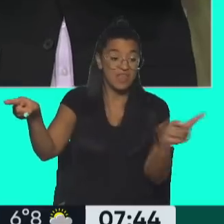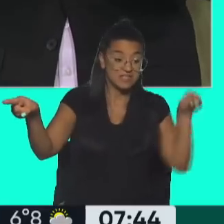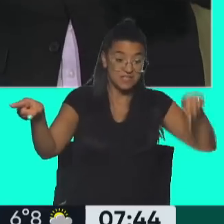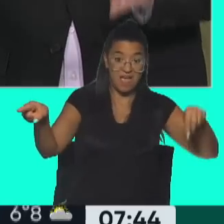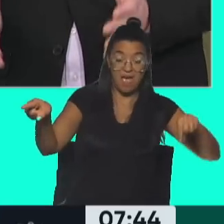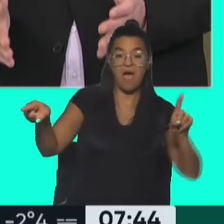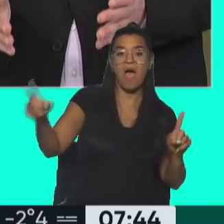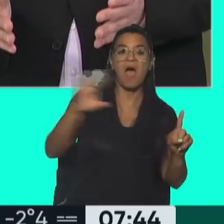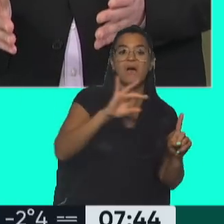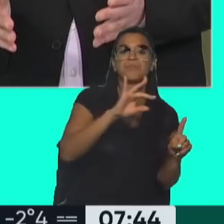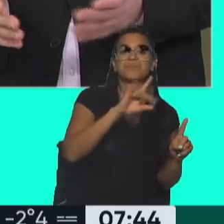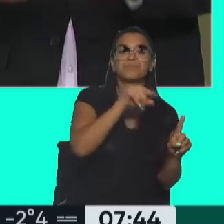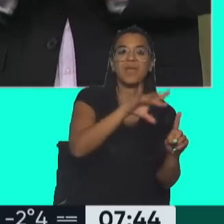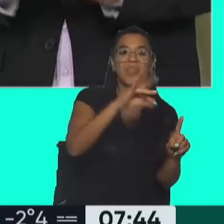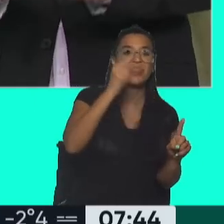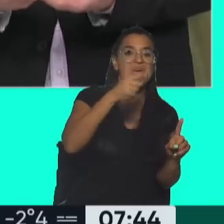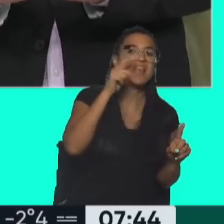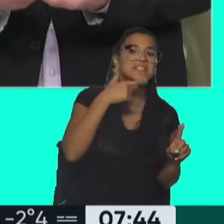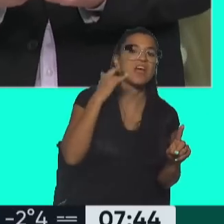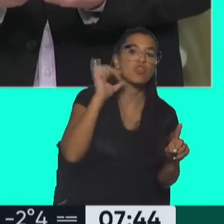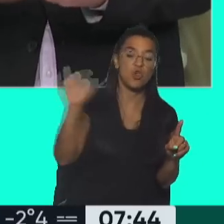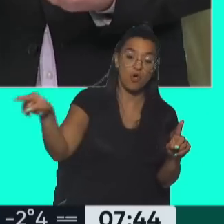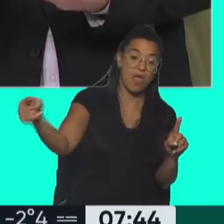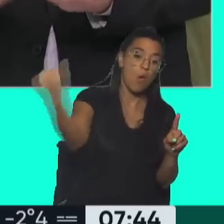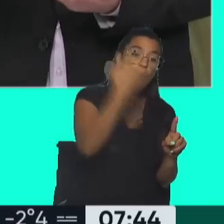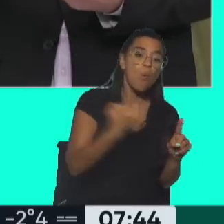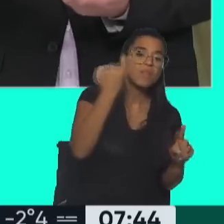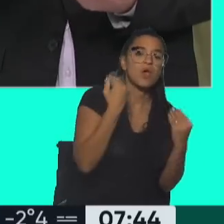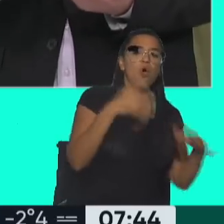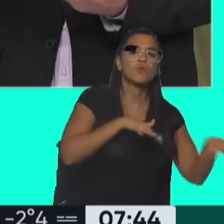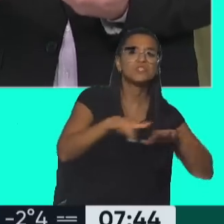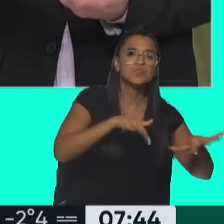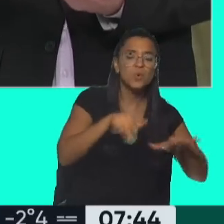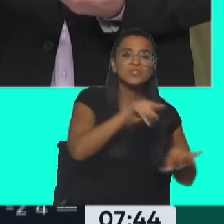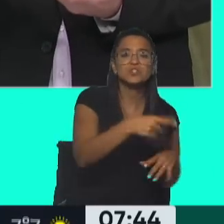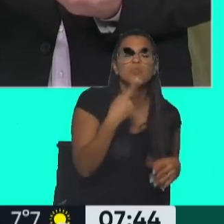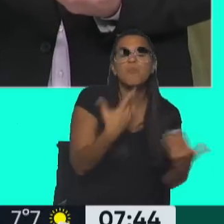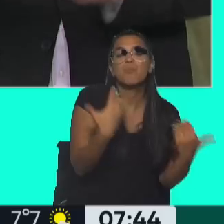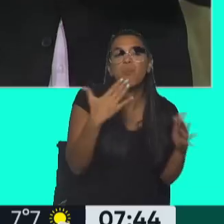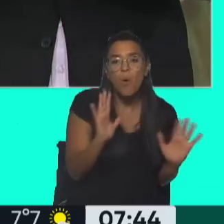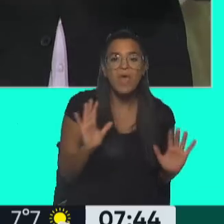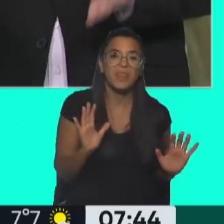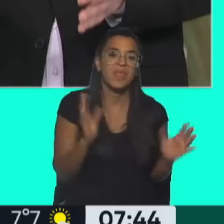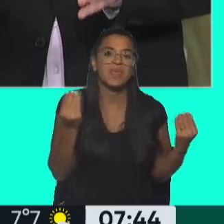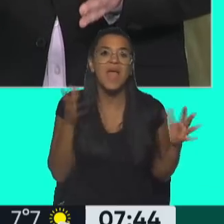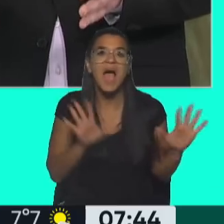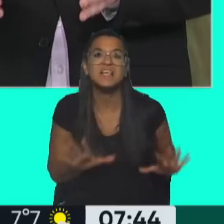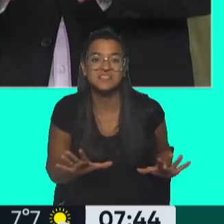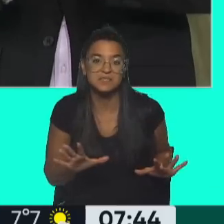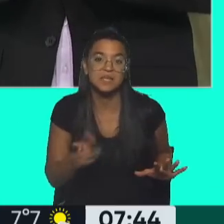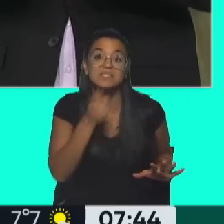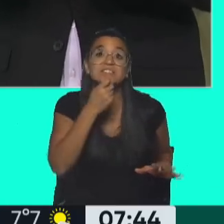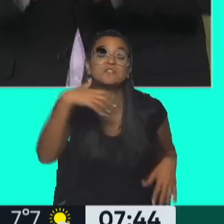un análisis de la situación y le explica además qué es lo que debería o podría hacer en el